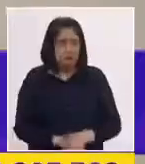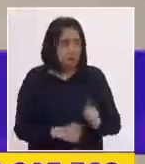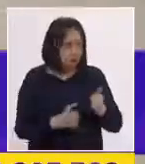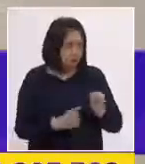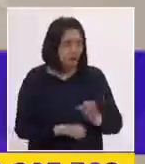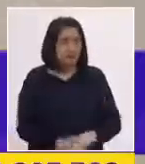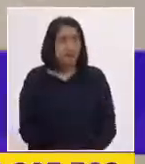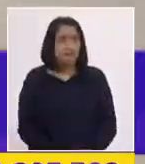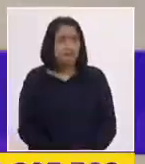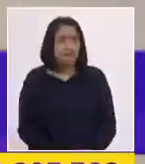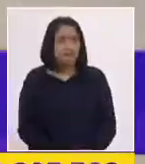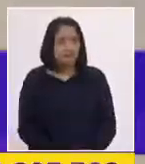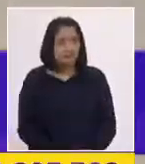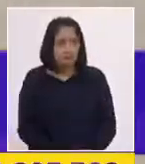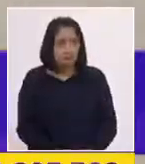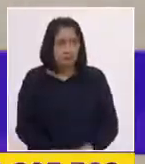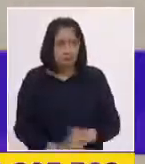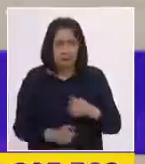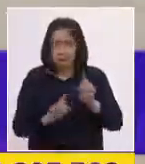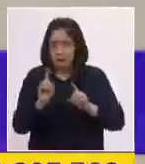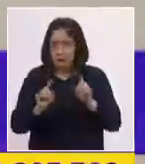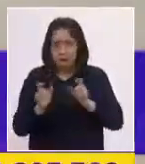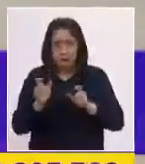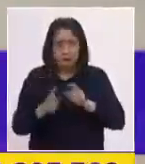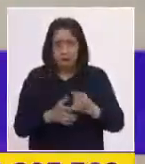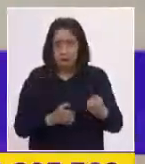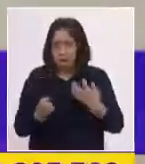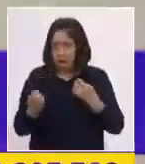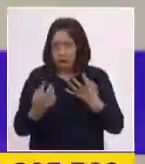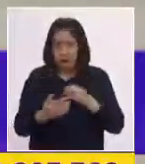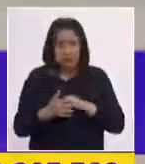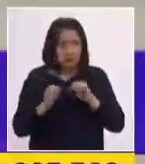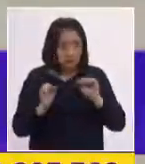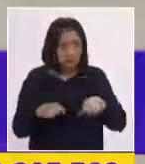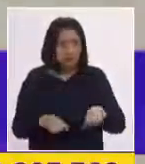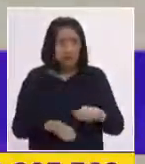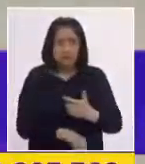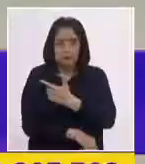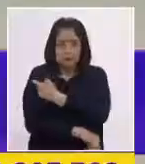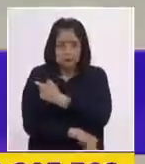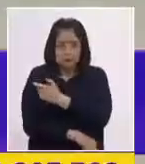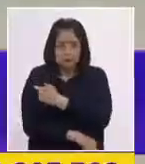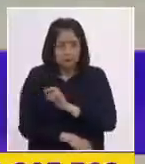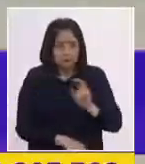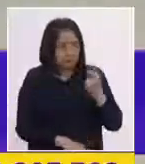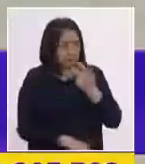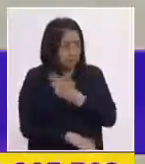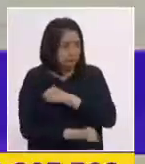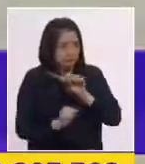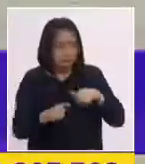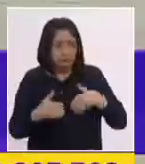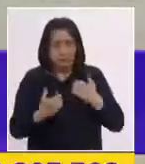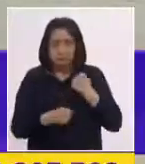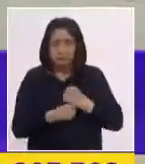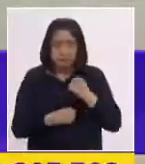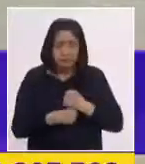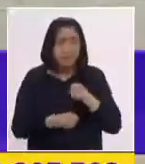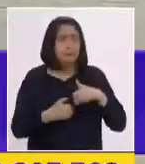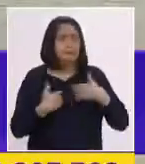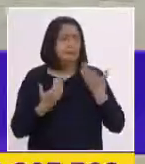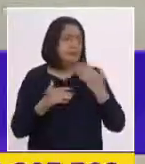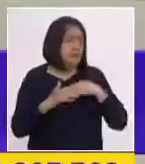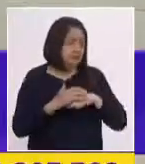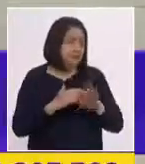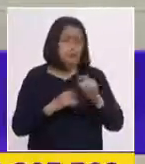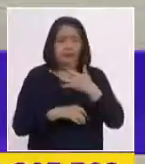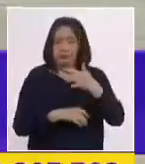¿sí? Nelly de Fátima, hay algunas personas que nos han mencionado que tienen que estar vacunadas con su segunda dosis para poder trabajar, para poder entrar a cualquier